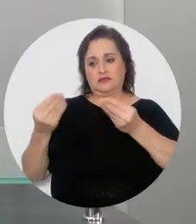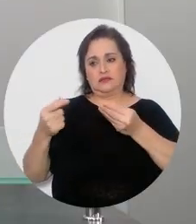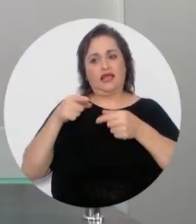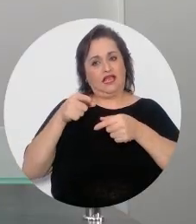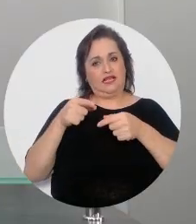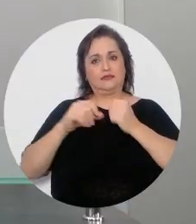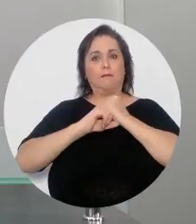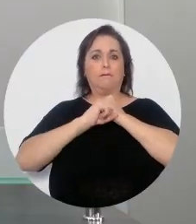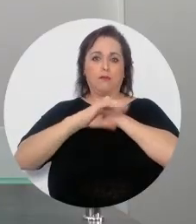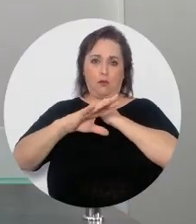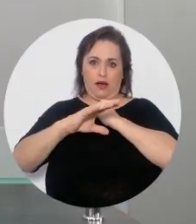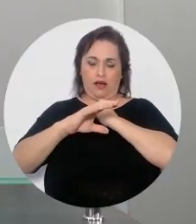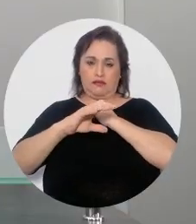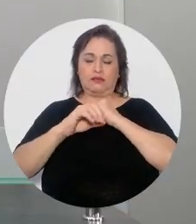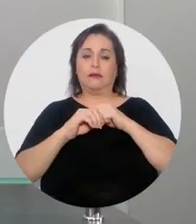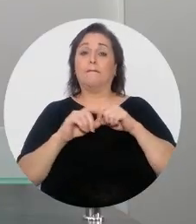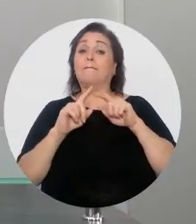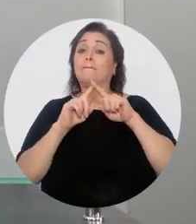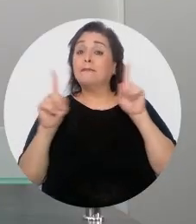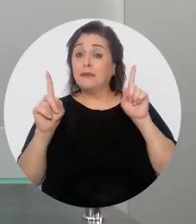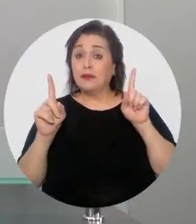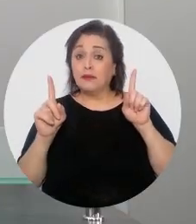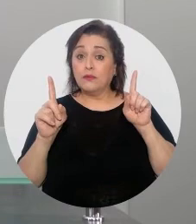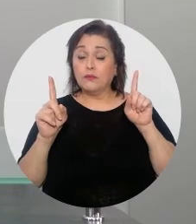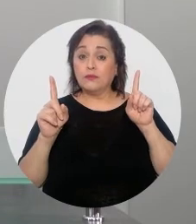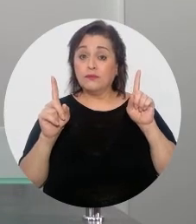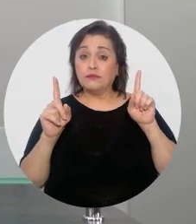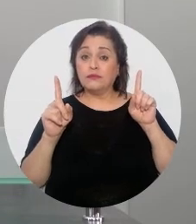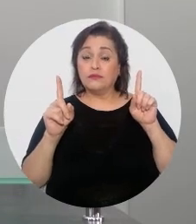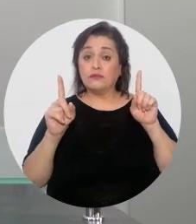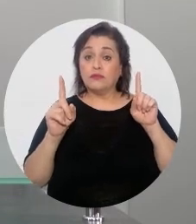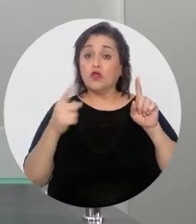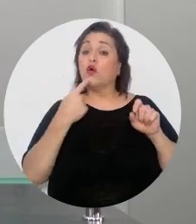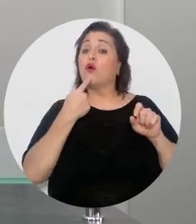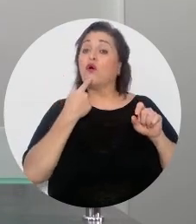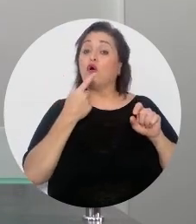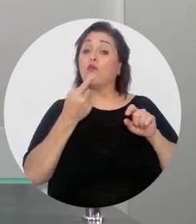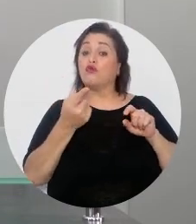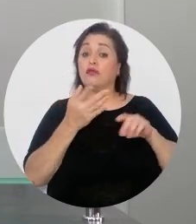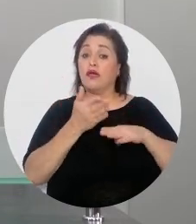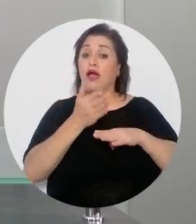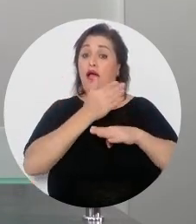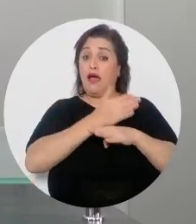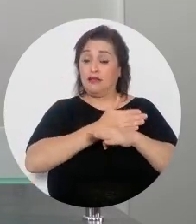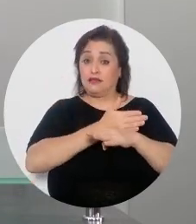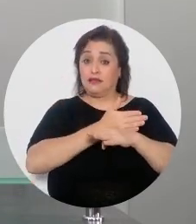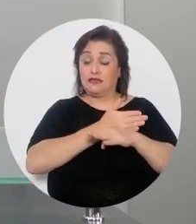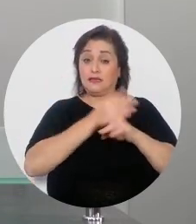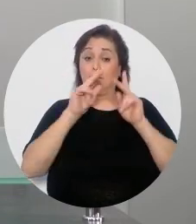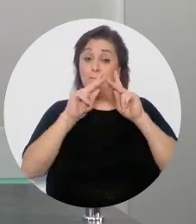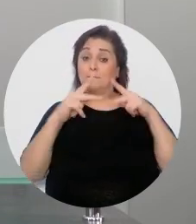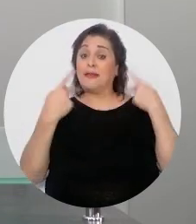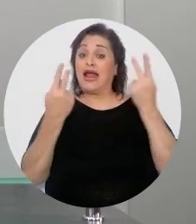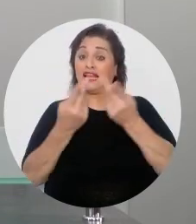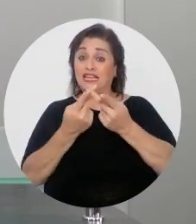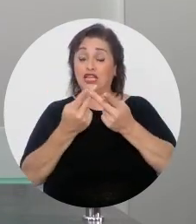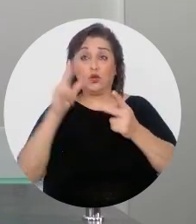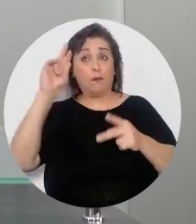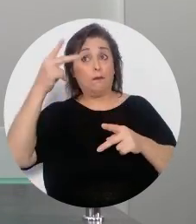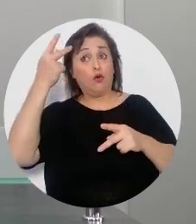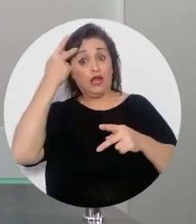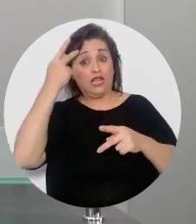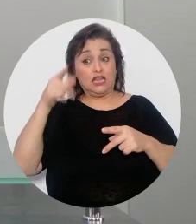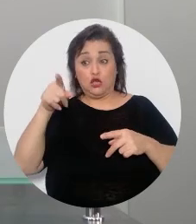gastos de esa pauta. Sin embargo, como lo adelantaba, el